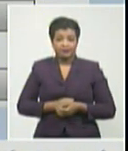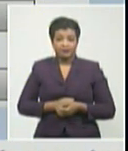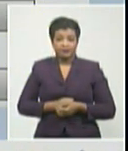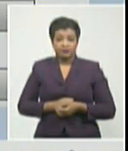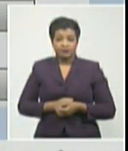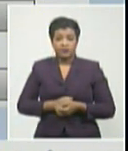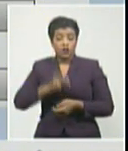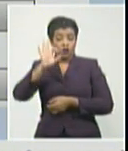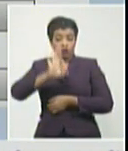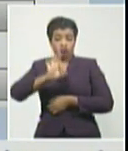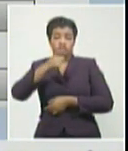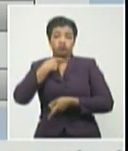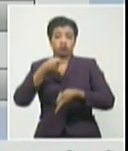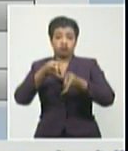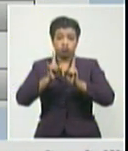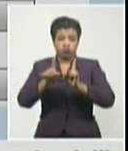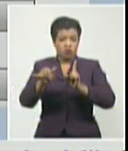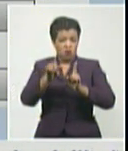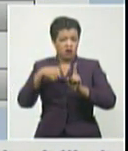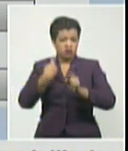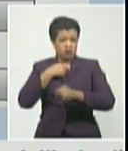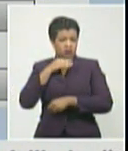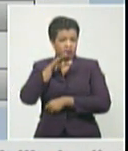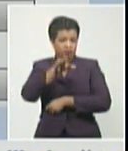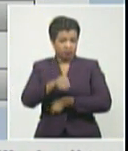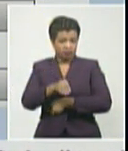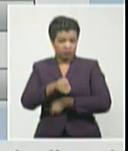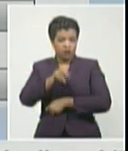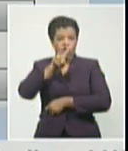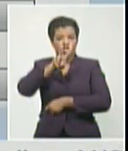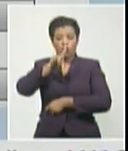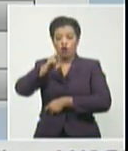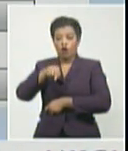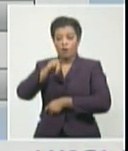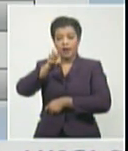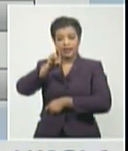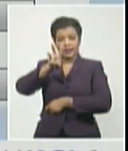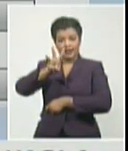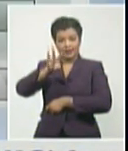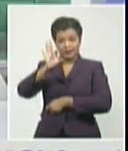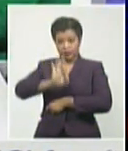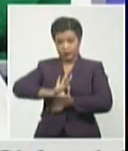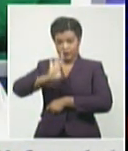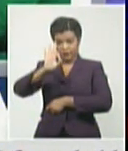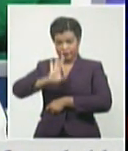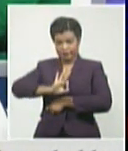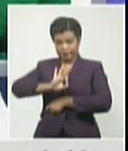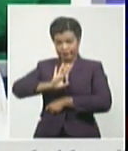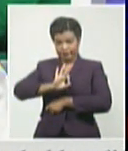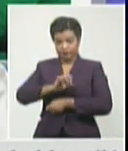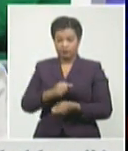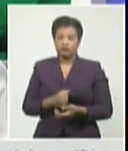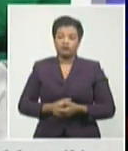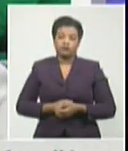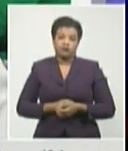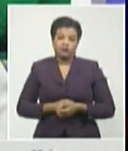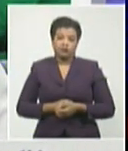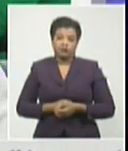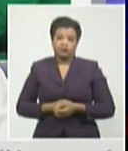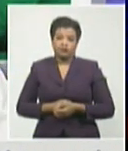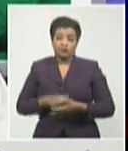como también habíamos dicho de un 2,13 por ciento nuestra región